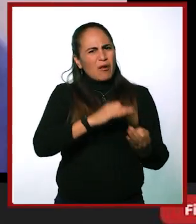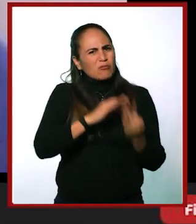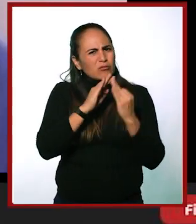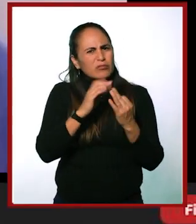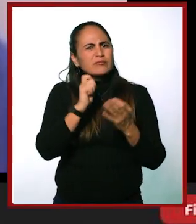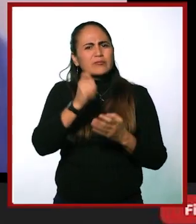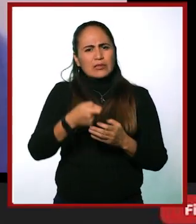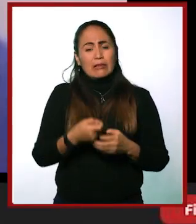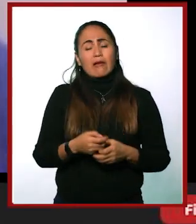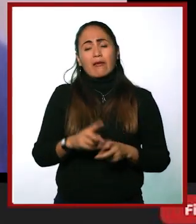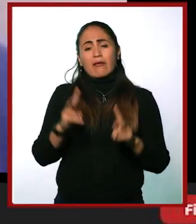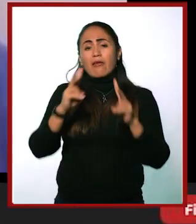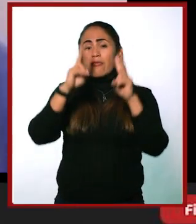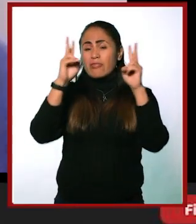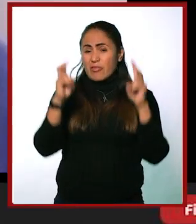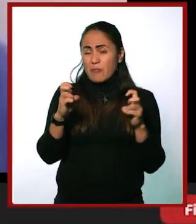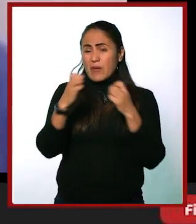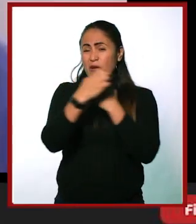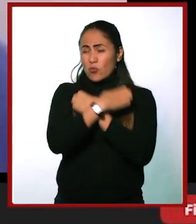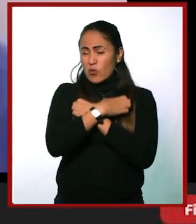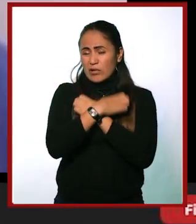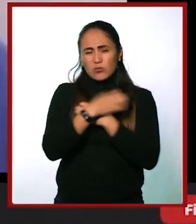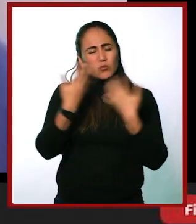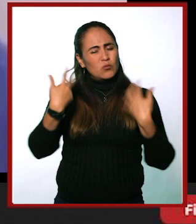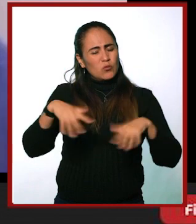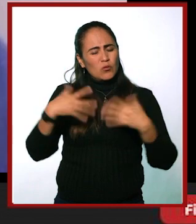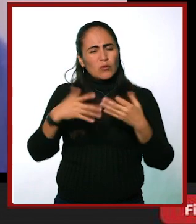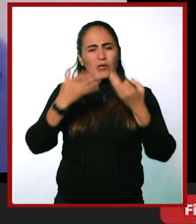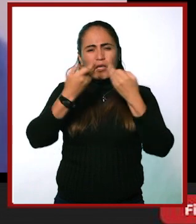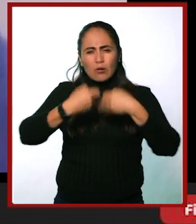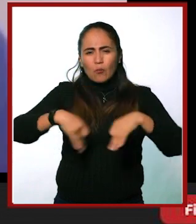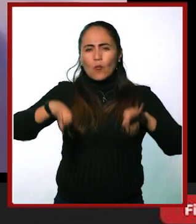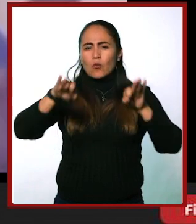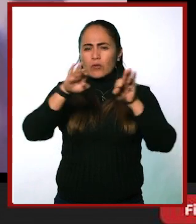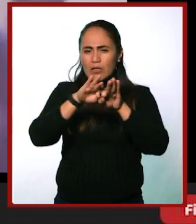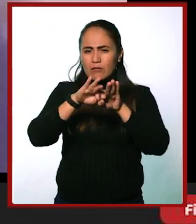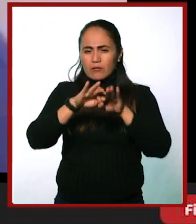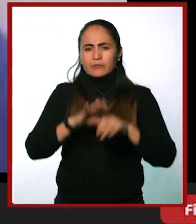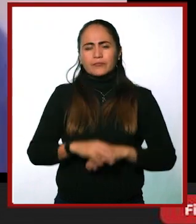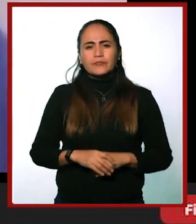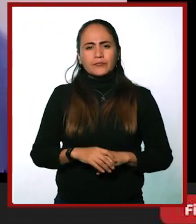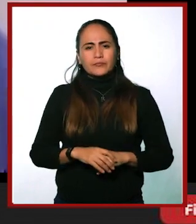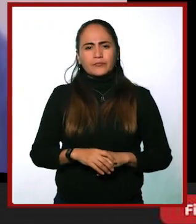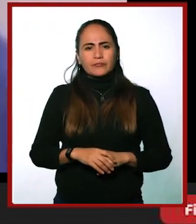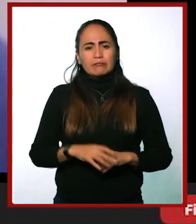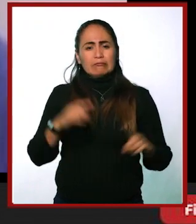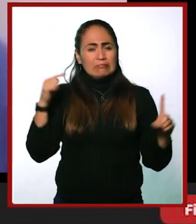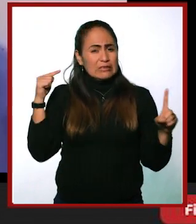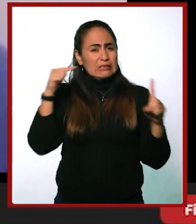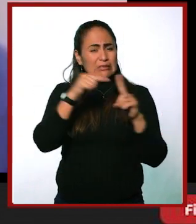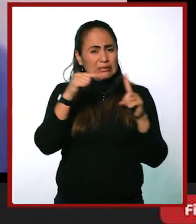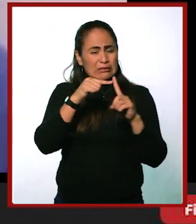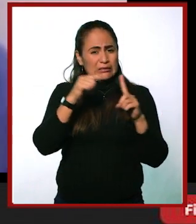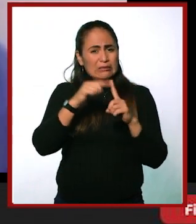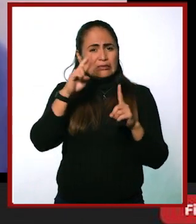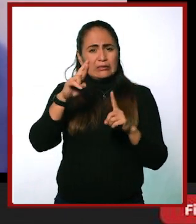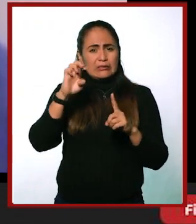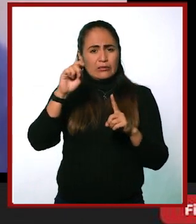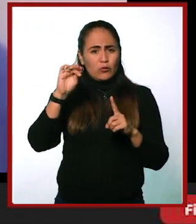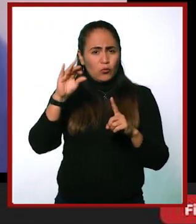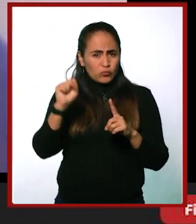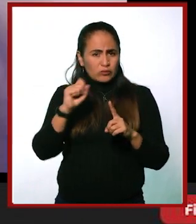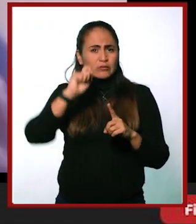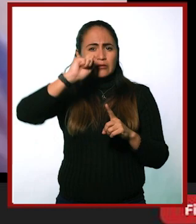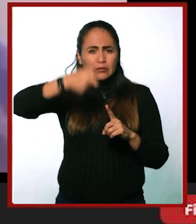de la educación en este momento es un tema relevantísimo. Uno de los primeros retos que tienen los jóvenes